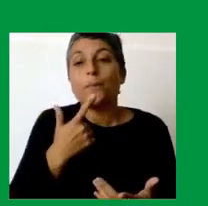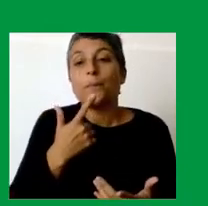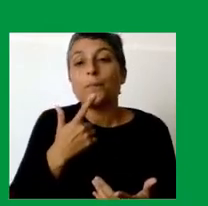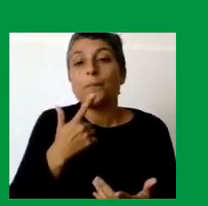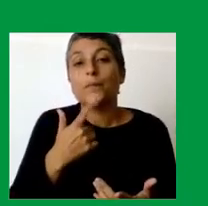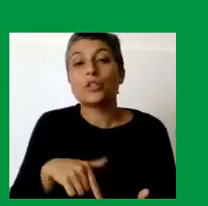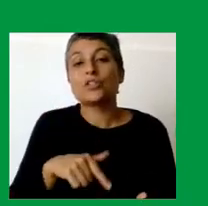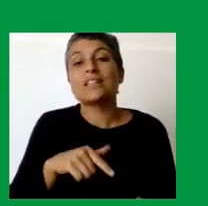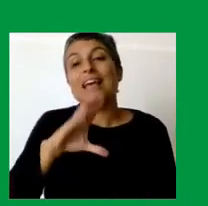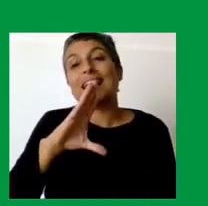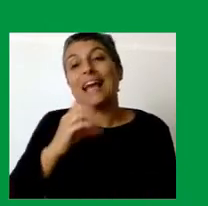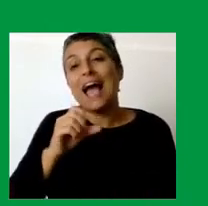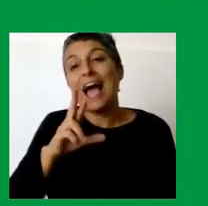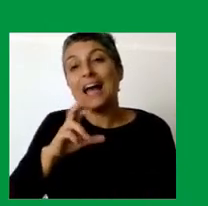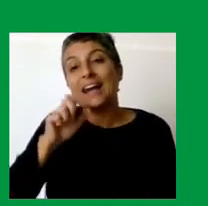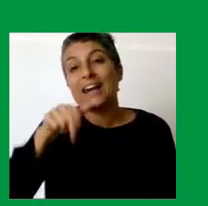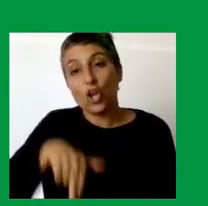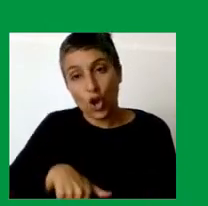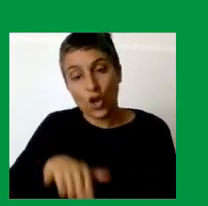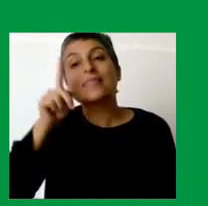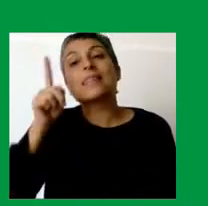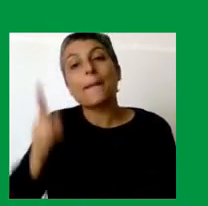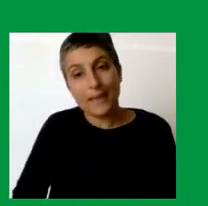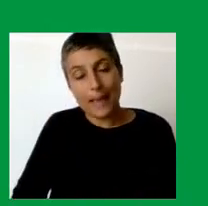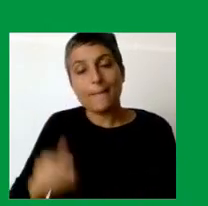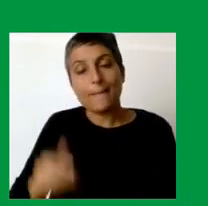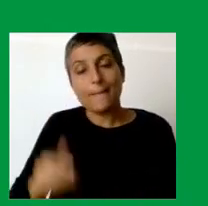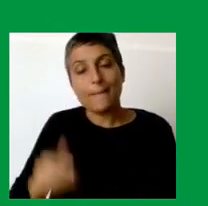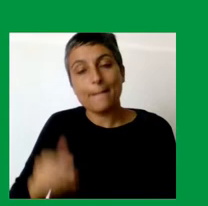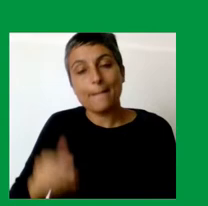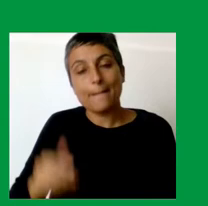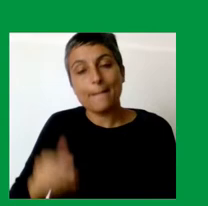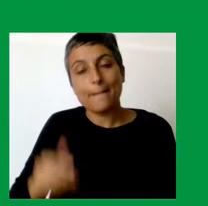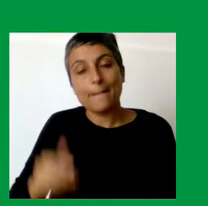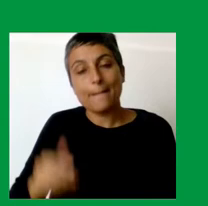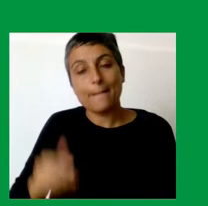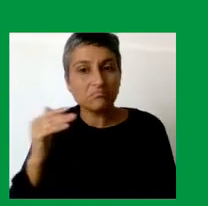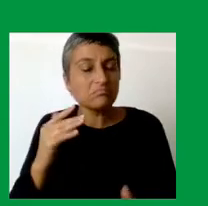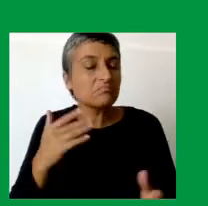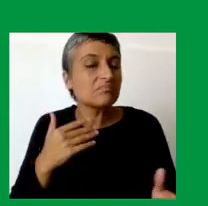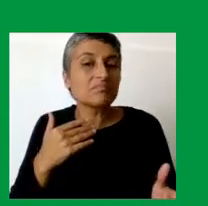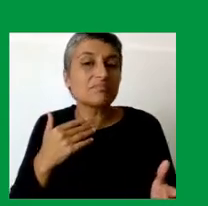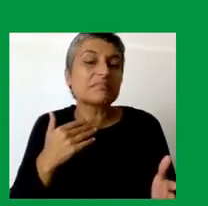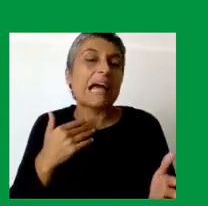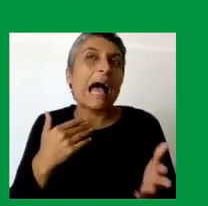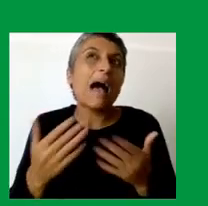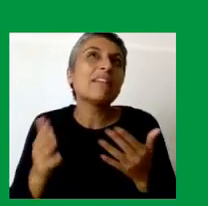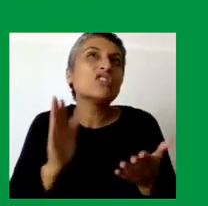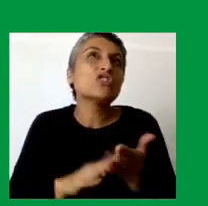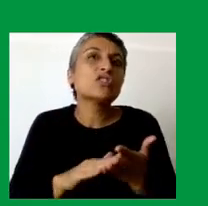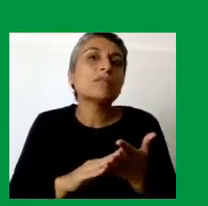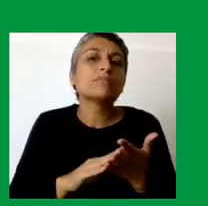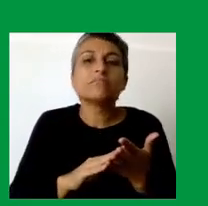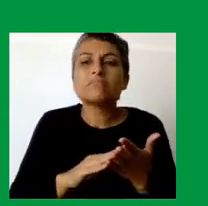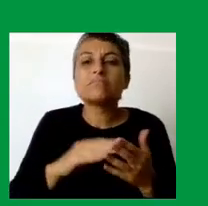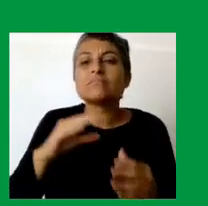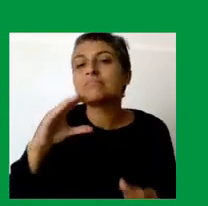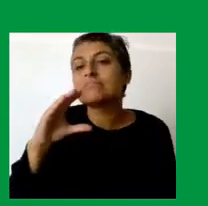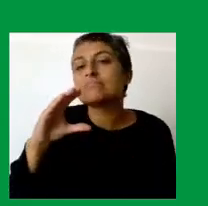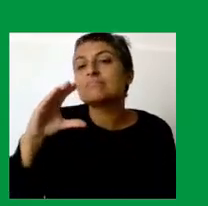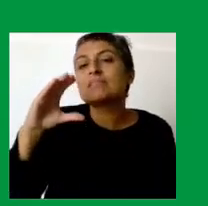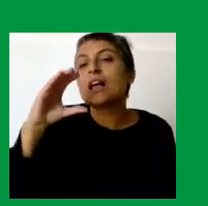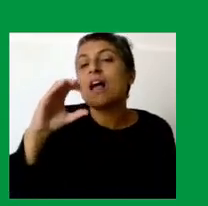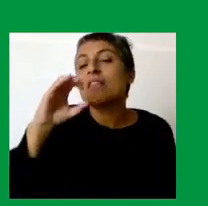Carrión, que también es un profesor, es docente, él habla de OGVIS, como en vez de ovnis, OGVIS, que en este caso